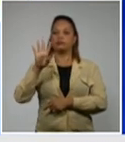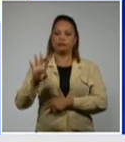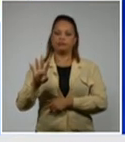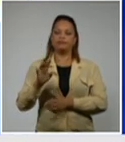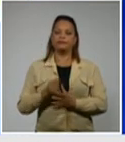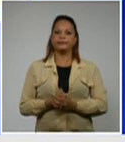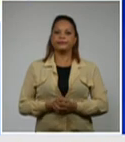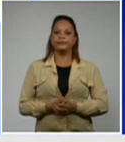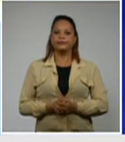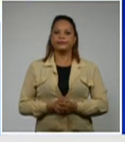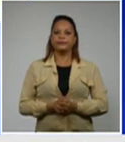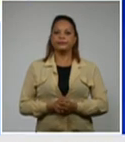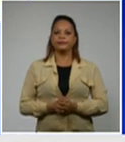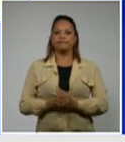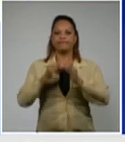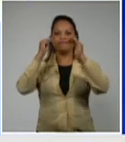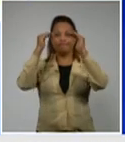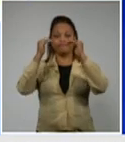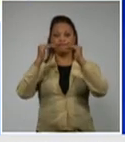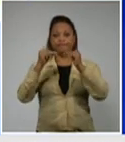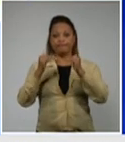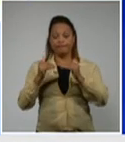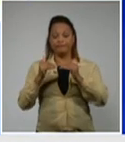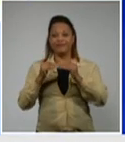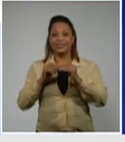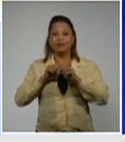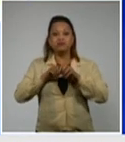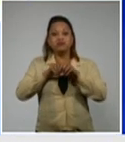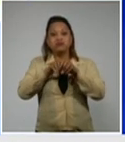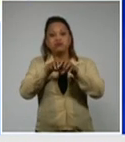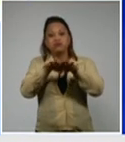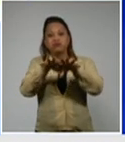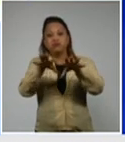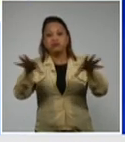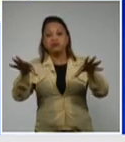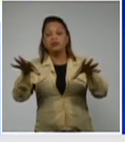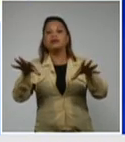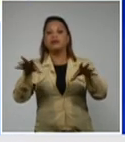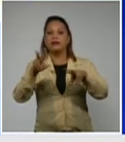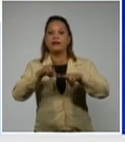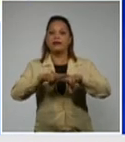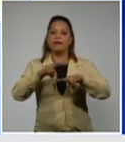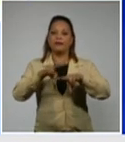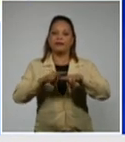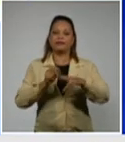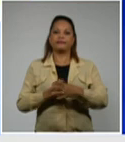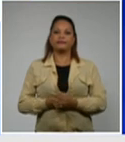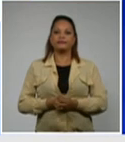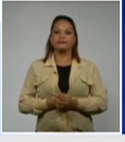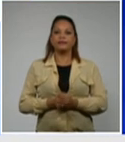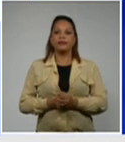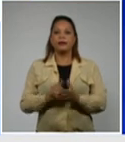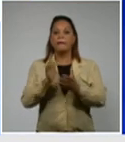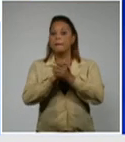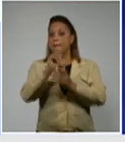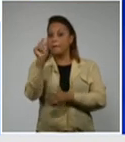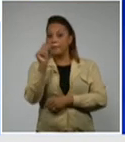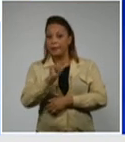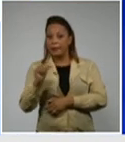24, dispersos en todo el territorio de la provincia. Mayabeque